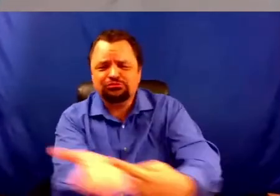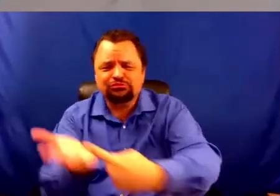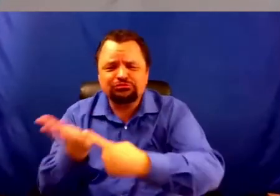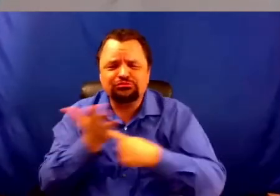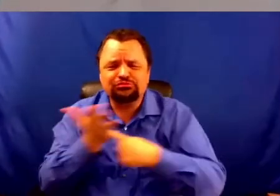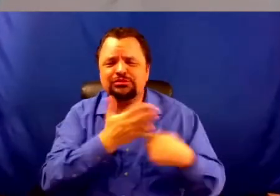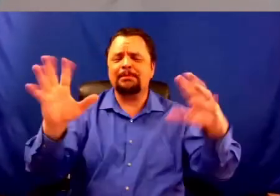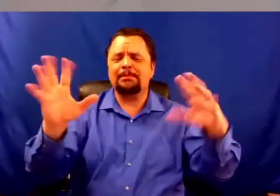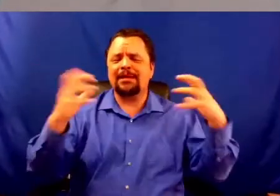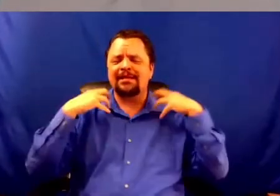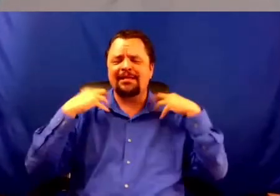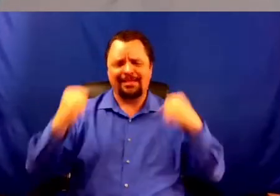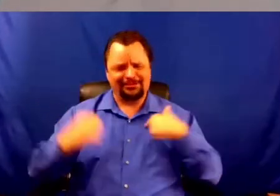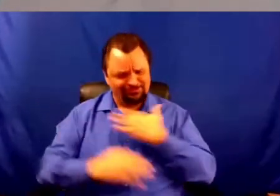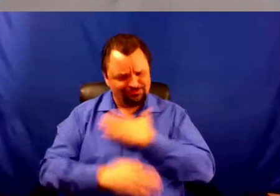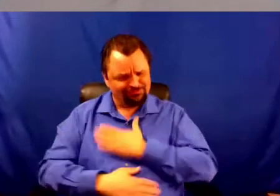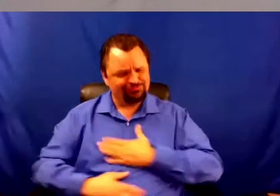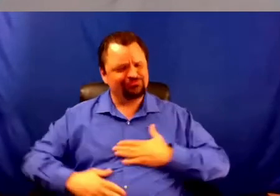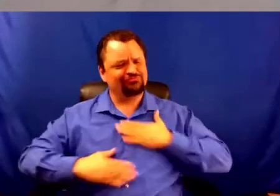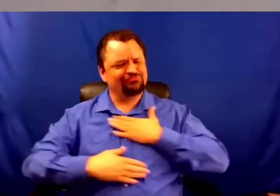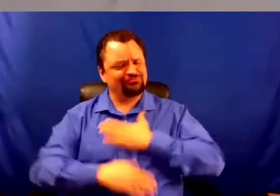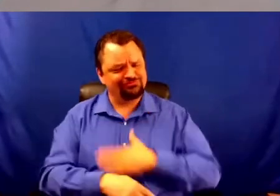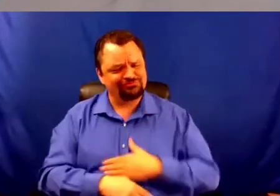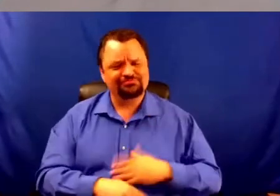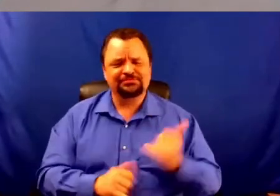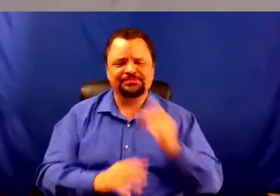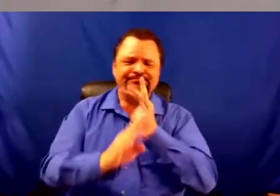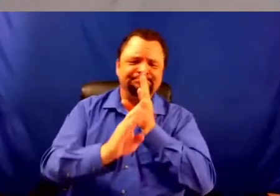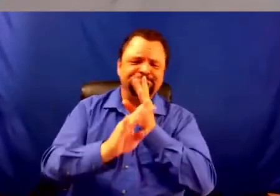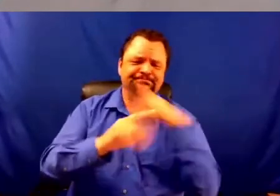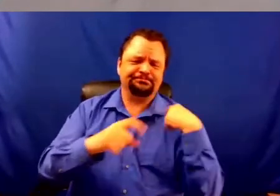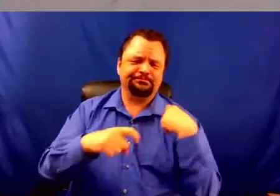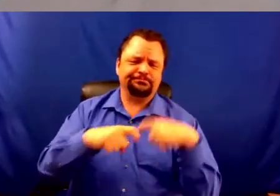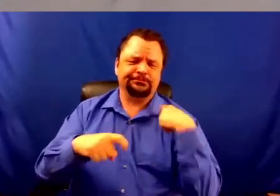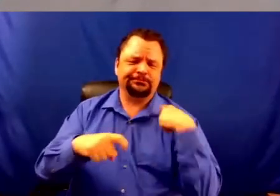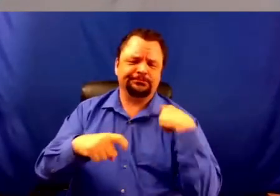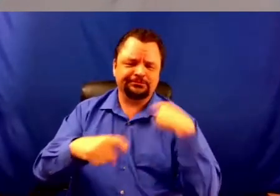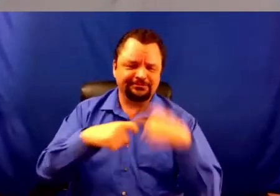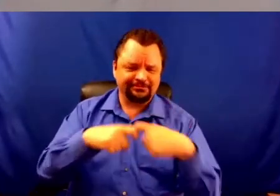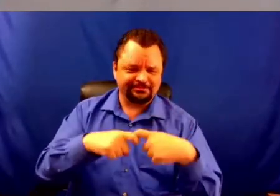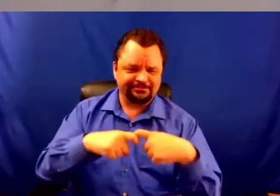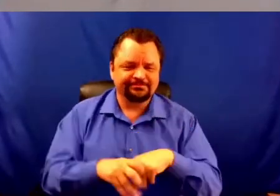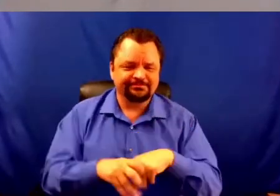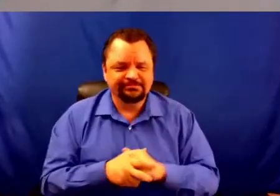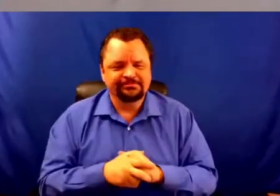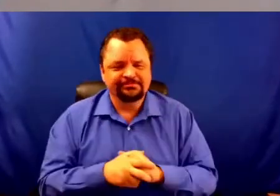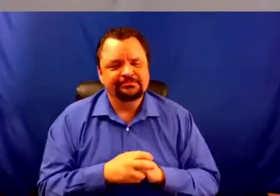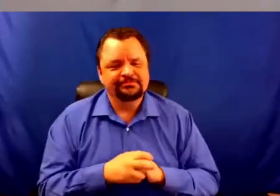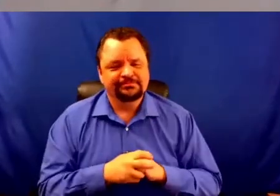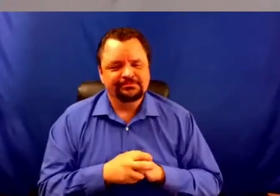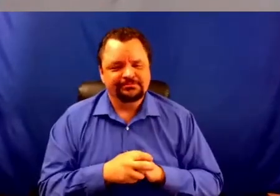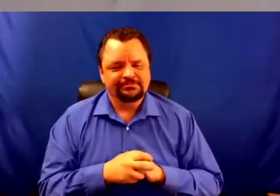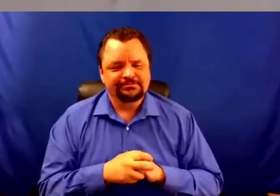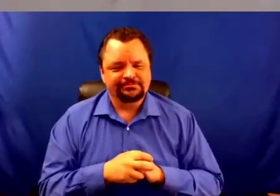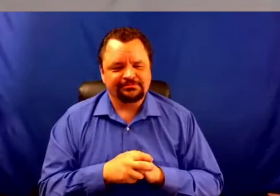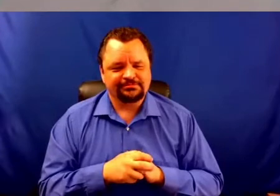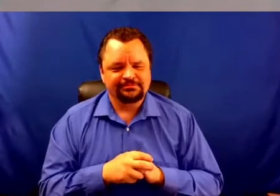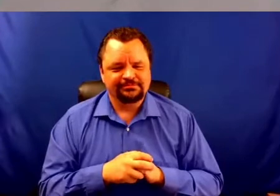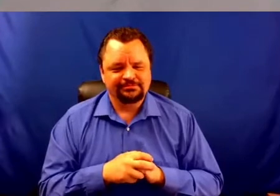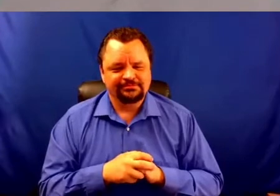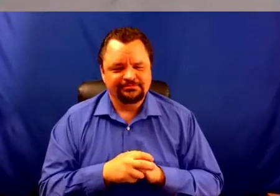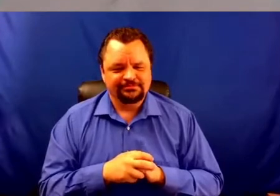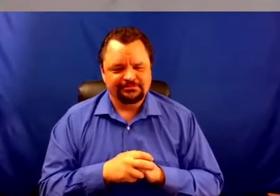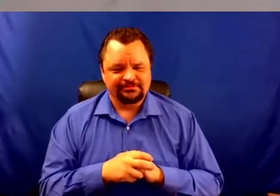¿Qué más? Y del que hablamos el mismo idioma y que ellos se sienten como con más confianza acercarse